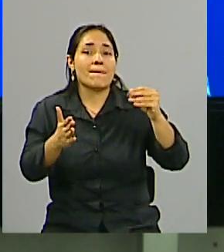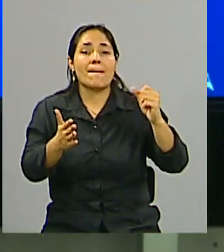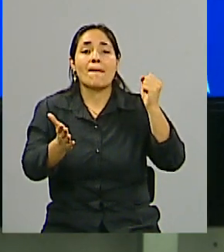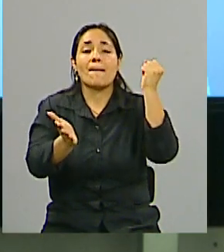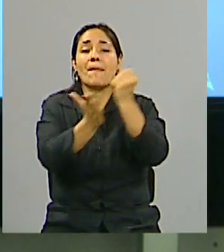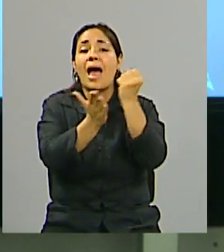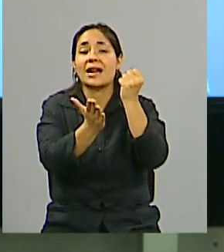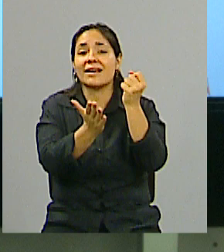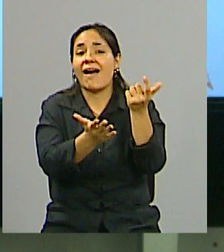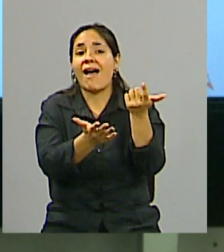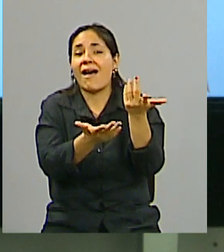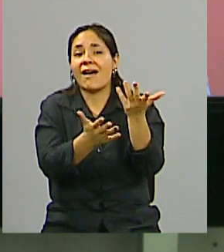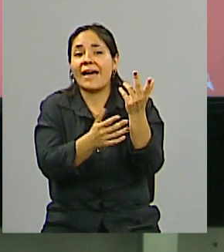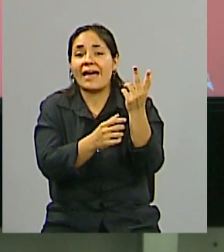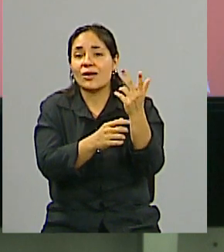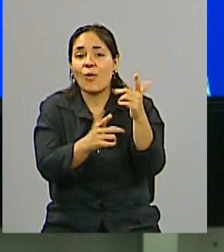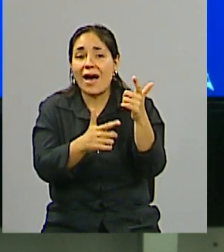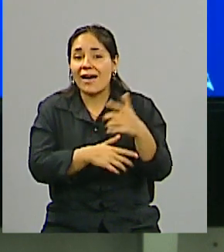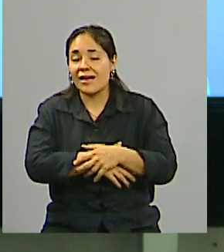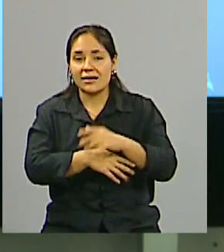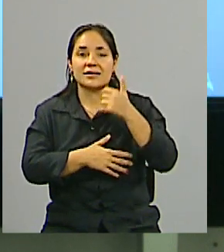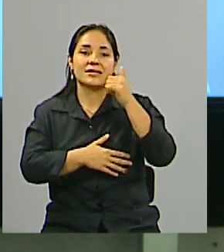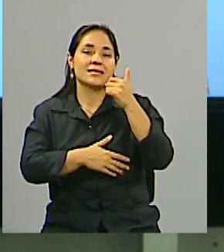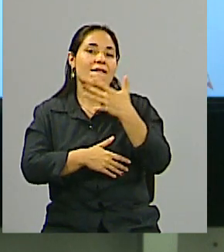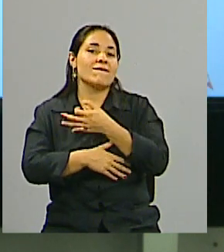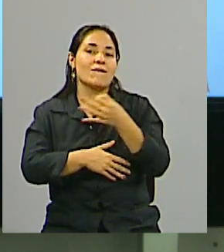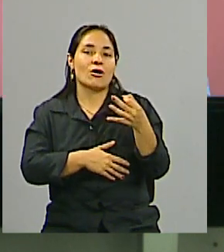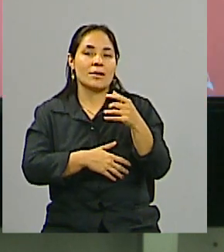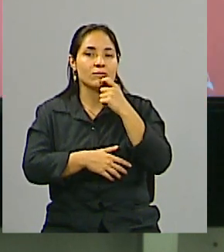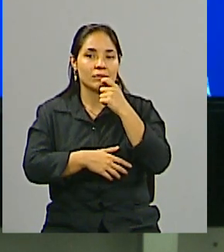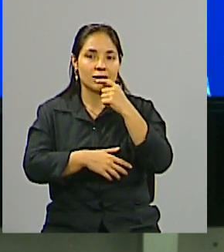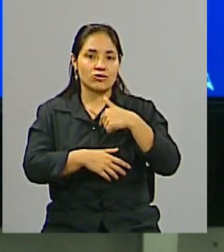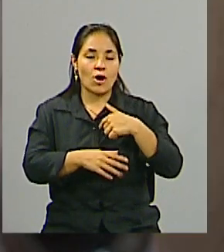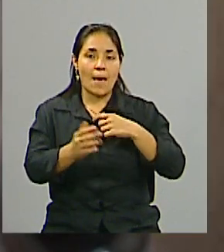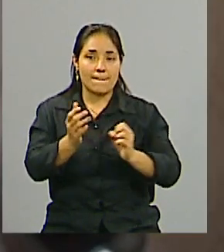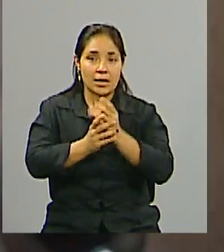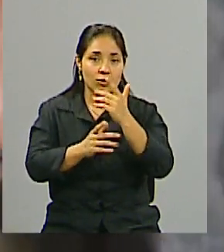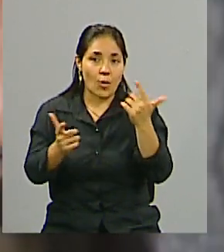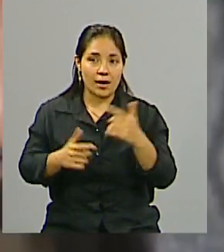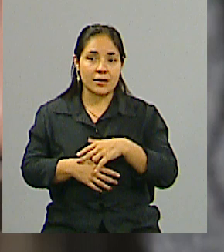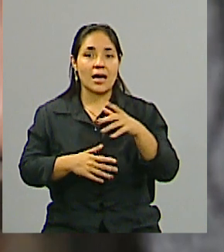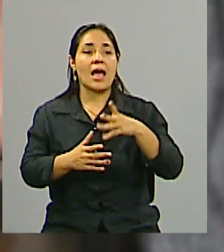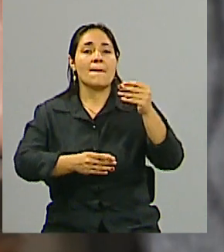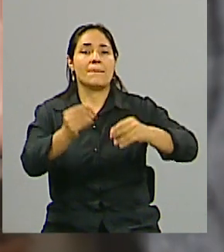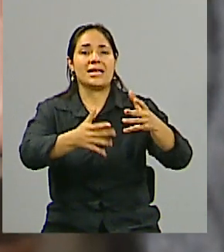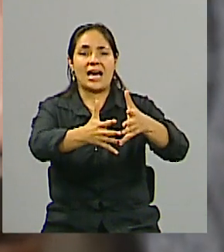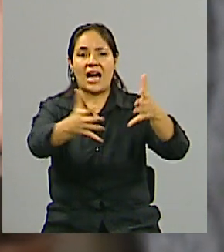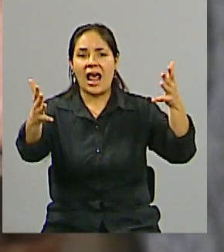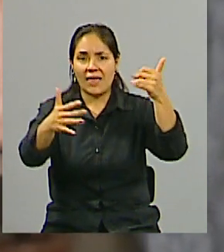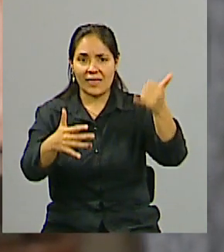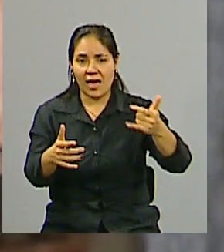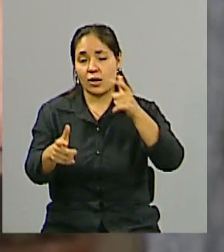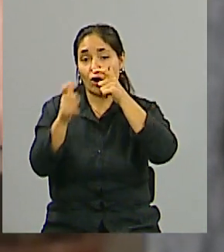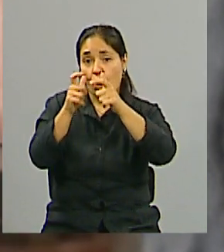un fantasma eso de que yo soy mi propio empleador y no soy emprendedor. Atrás hay grandes empresas que